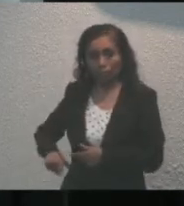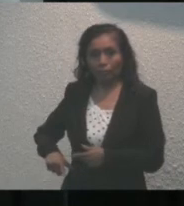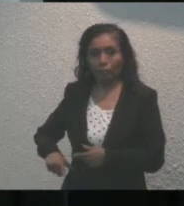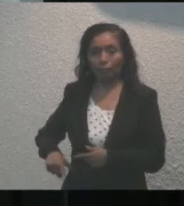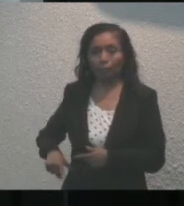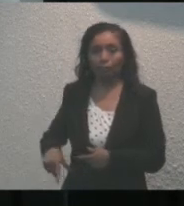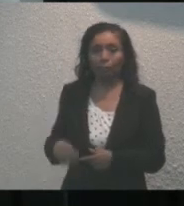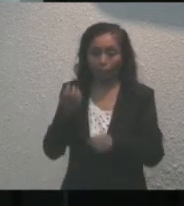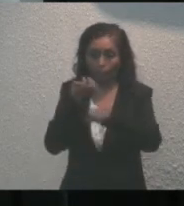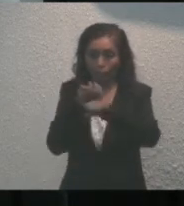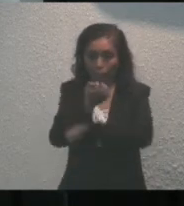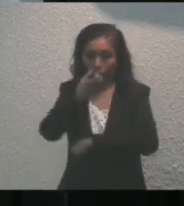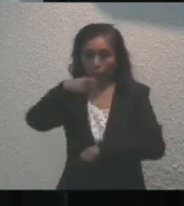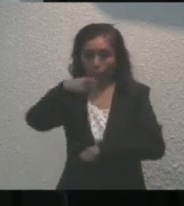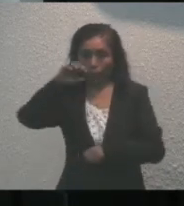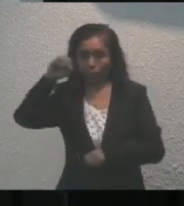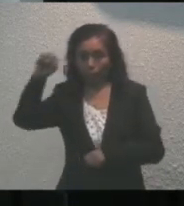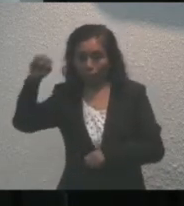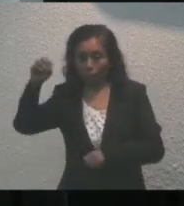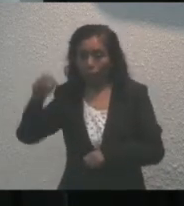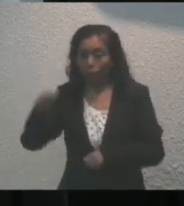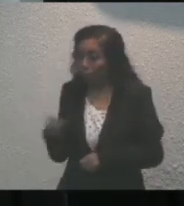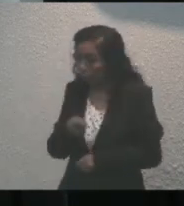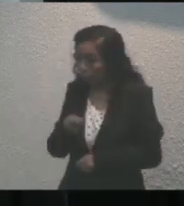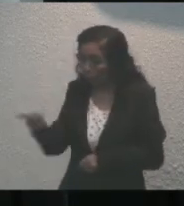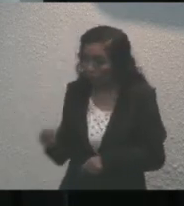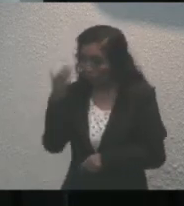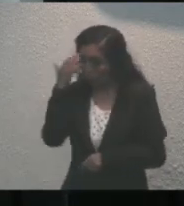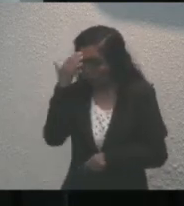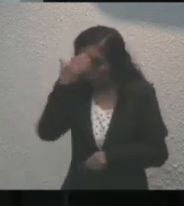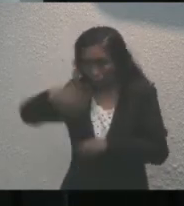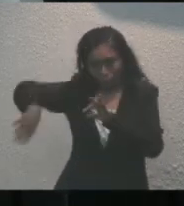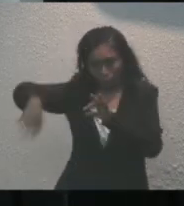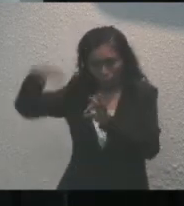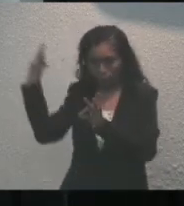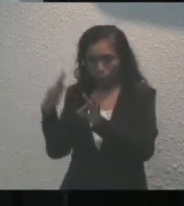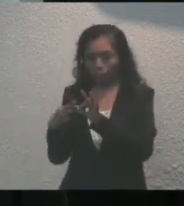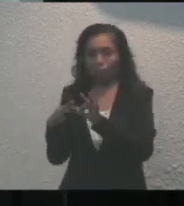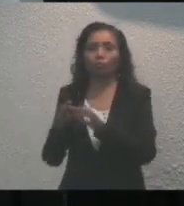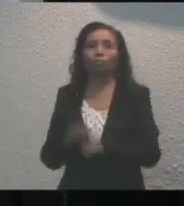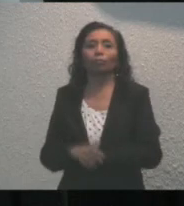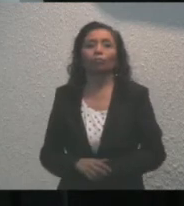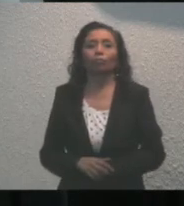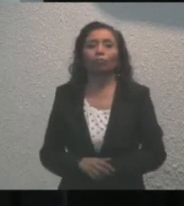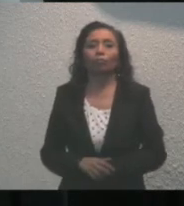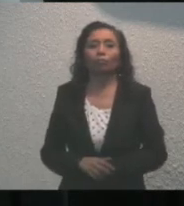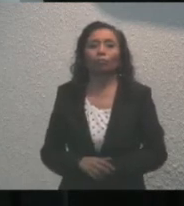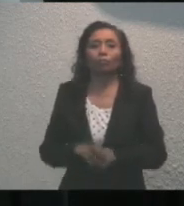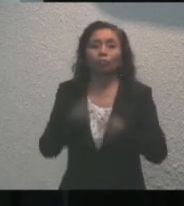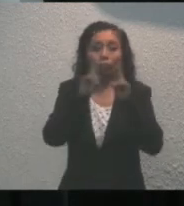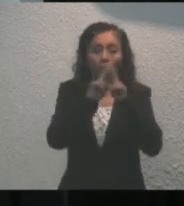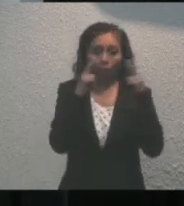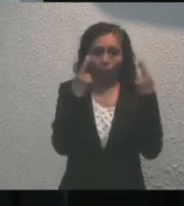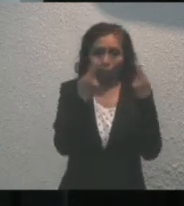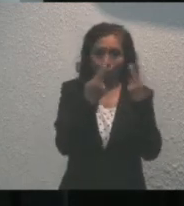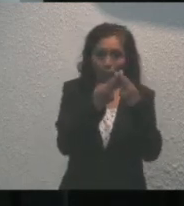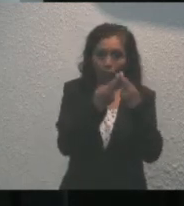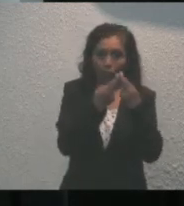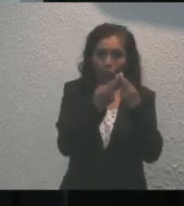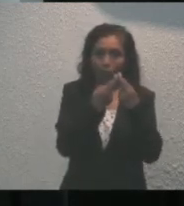Legislativo del Estado de Quintana Roo para su conocimiento y debido cumplimiento. Sala de Sesiones del Honorable